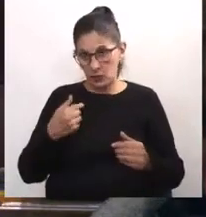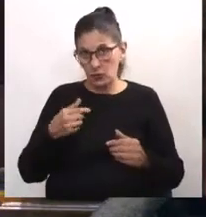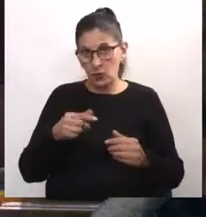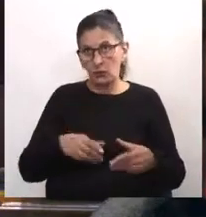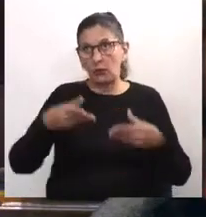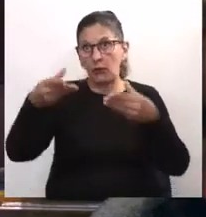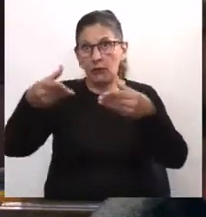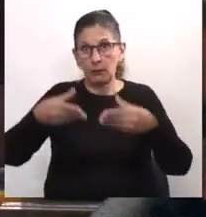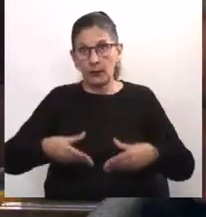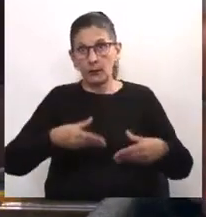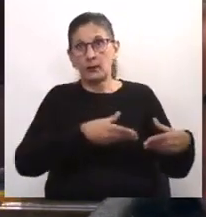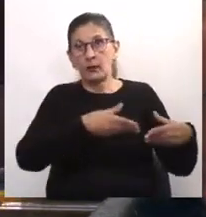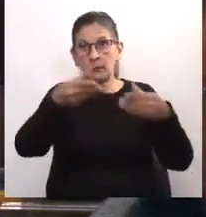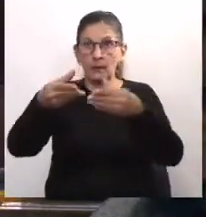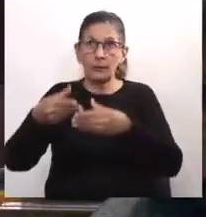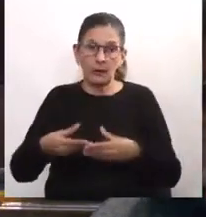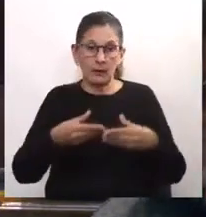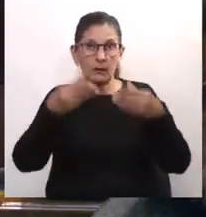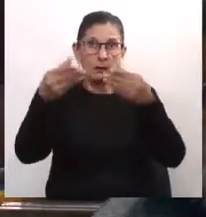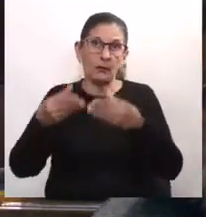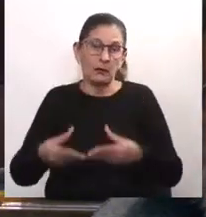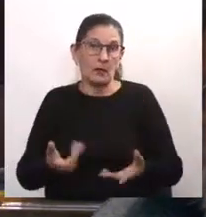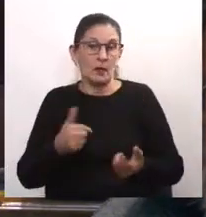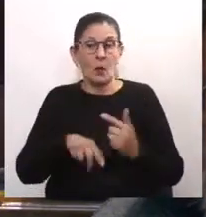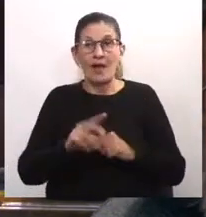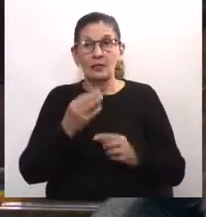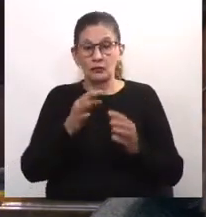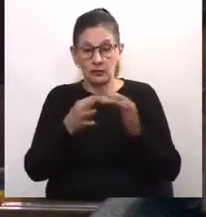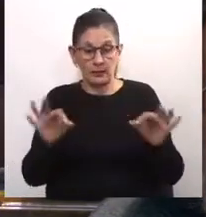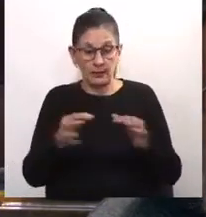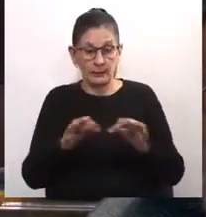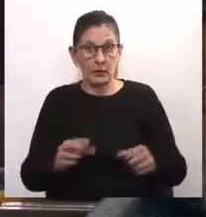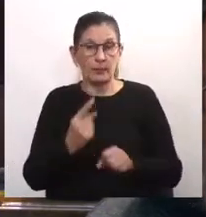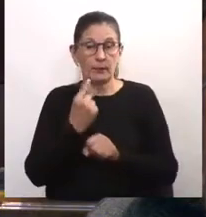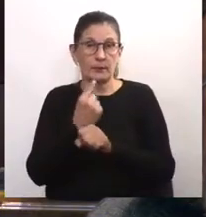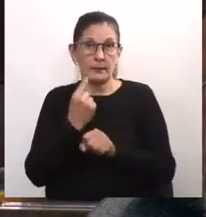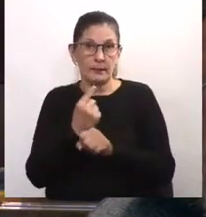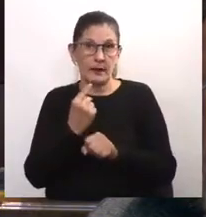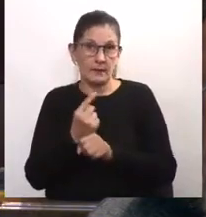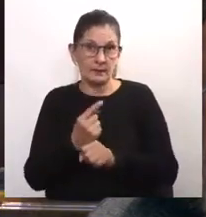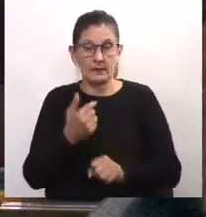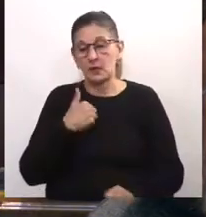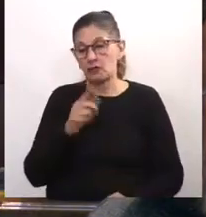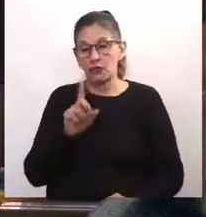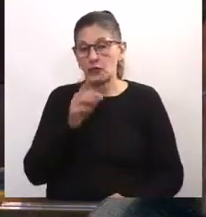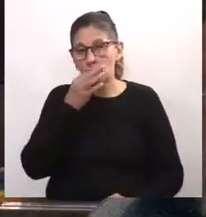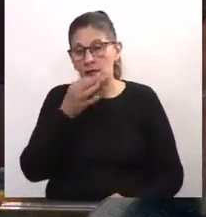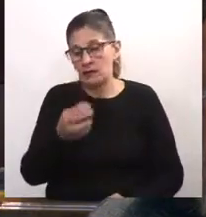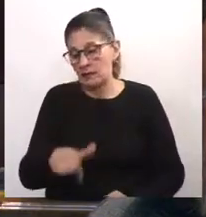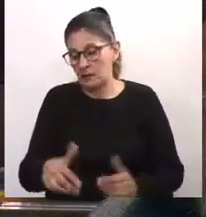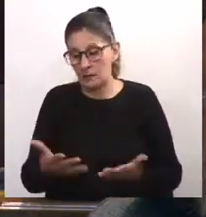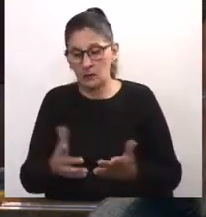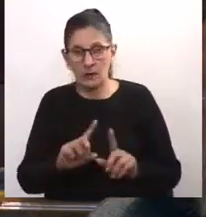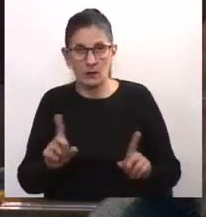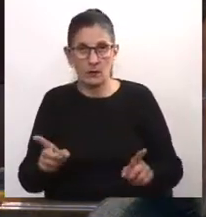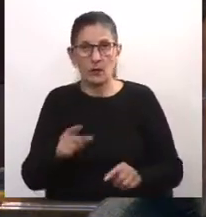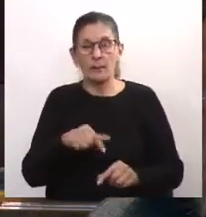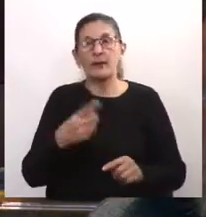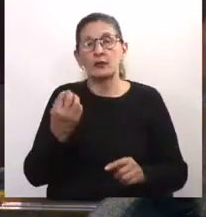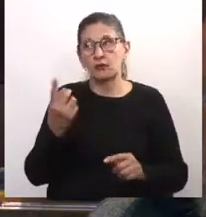idas y venidas. Incluso cuando se trató por primera vez, yo hice un comentario, que no lo voy a hacer, que dio lugar a